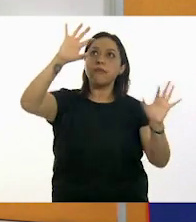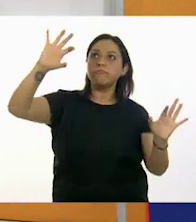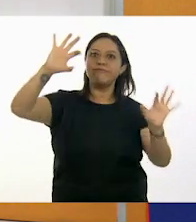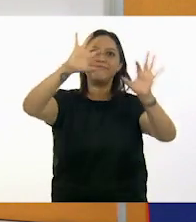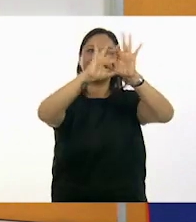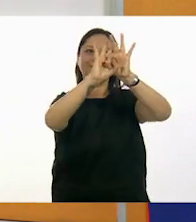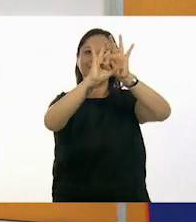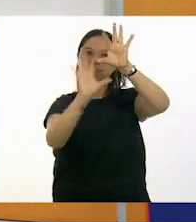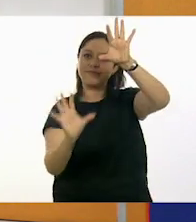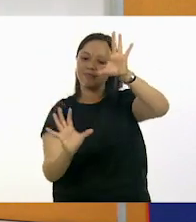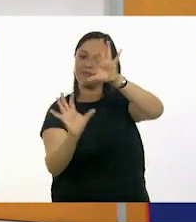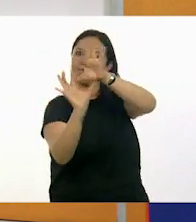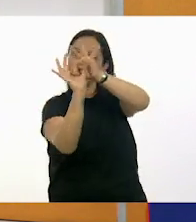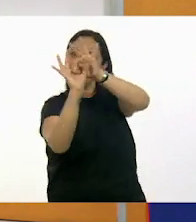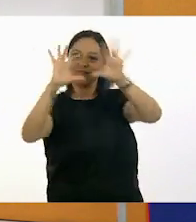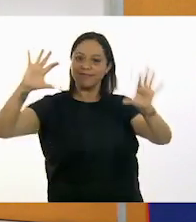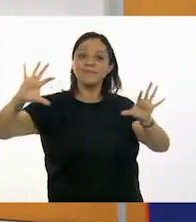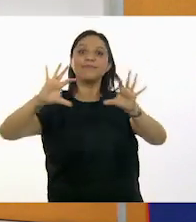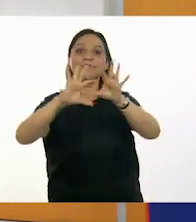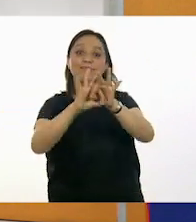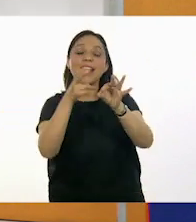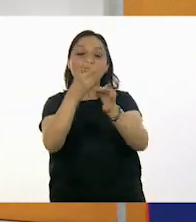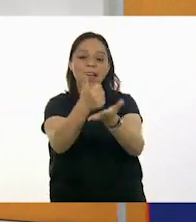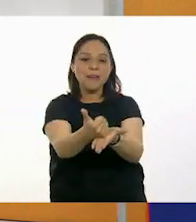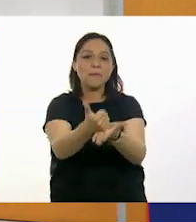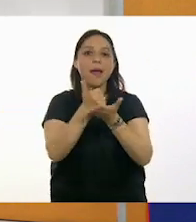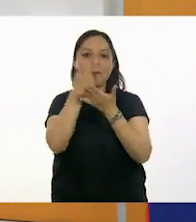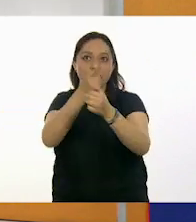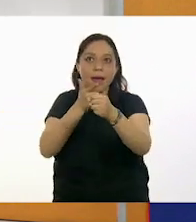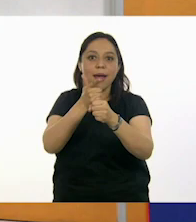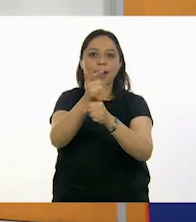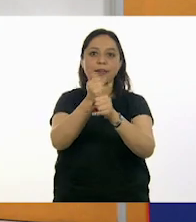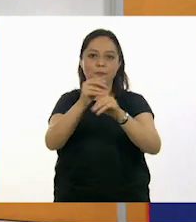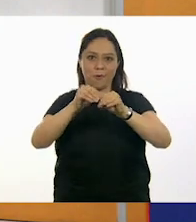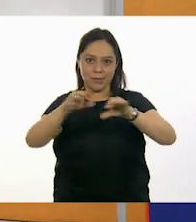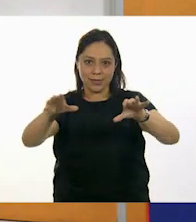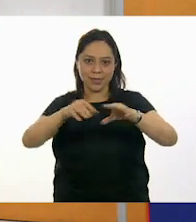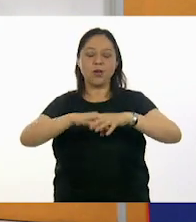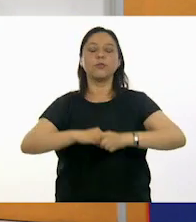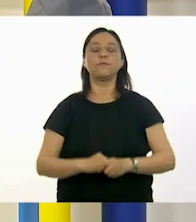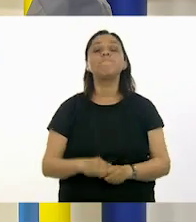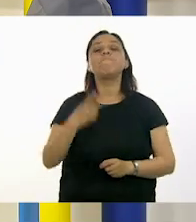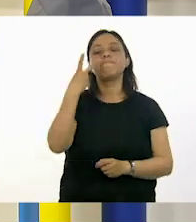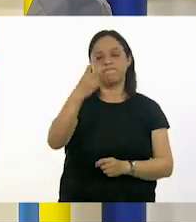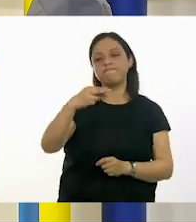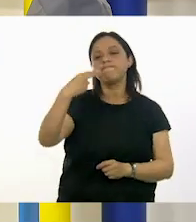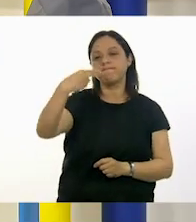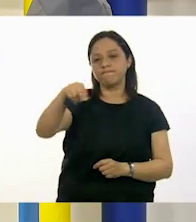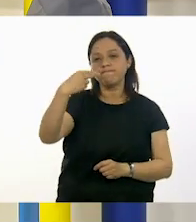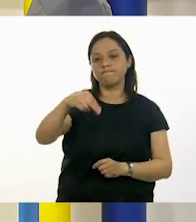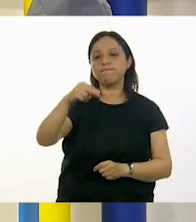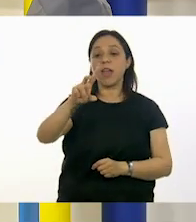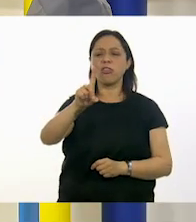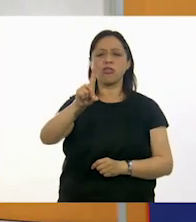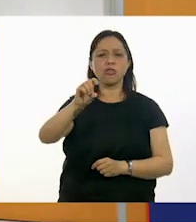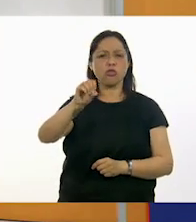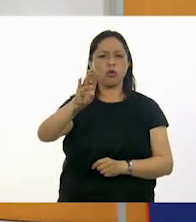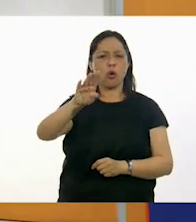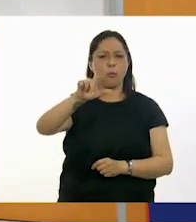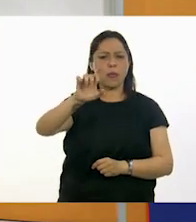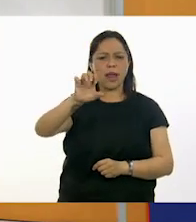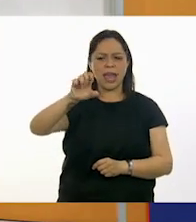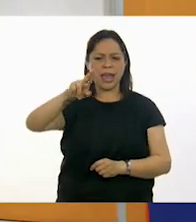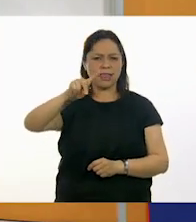la información que estamos hablando. ¿Ok? Eso podríamos decir que es la tabla de doble entrada. Muy bien. Es una tabla que